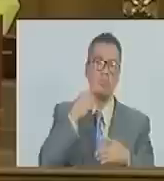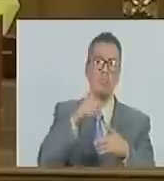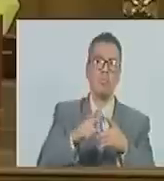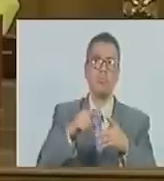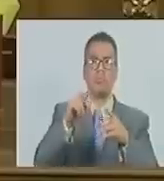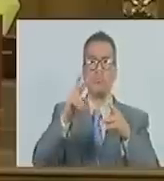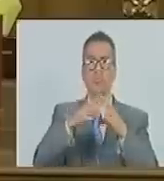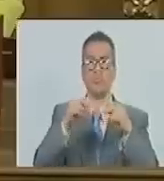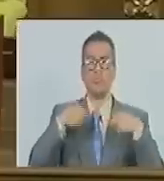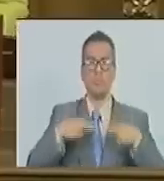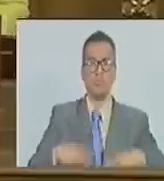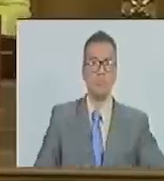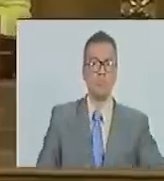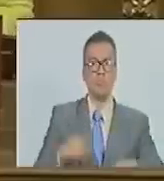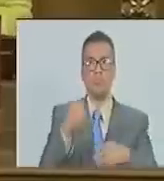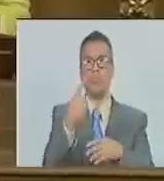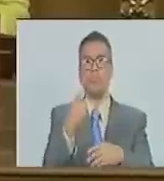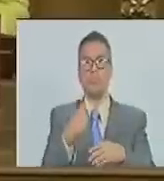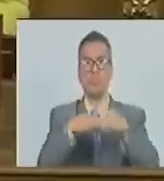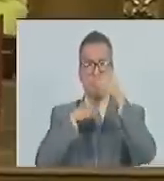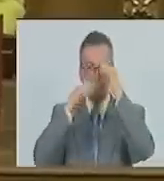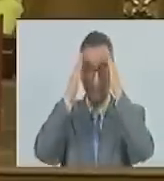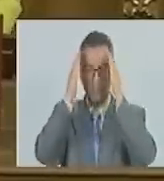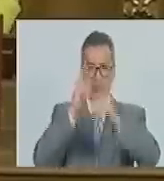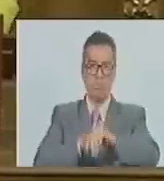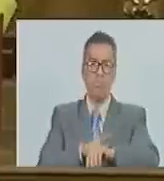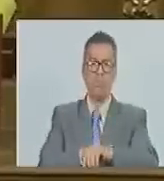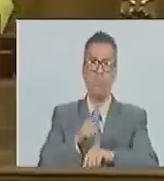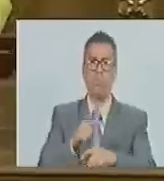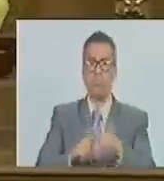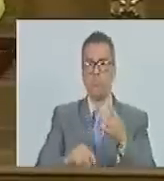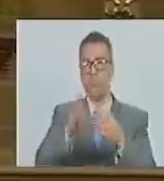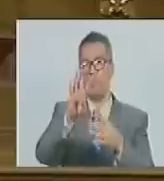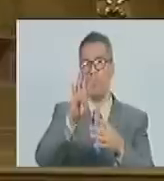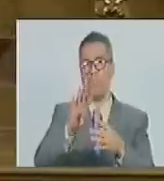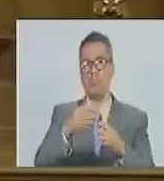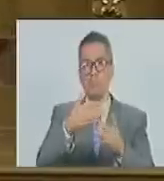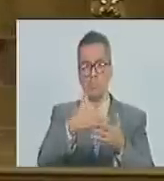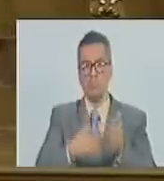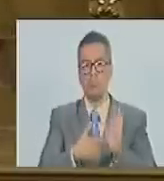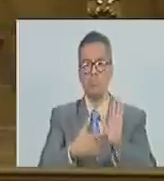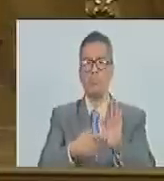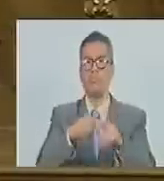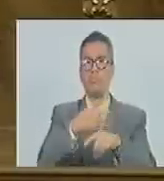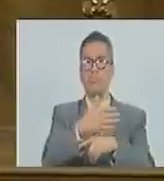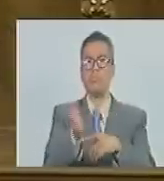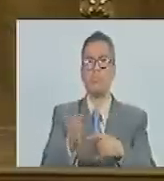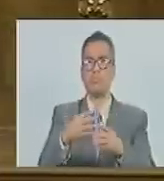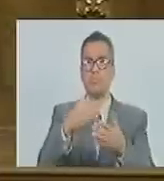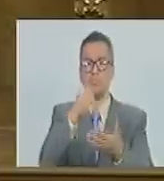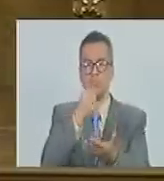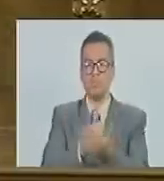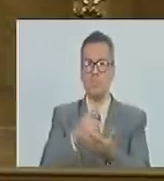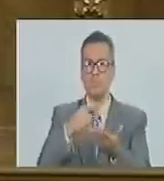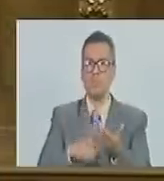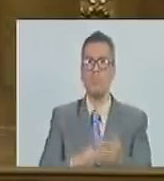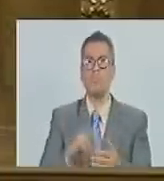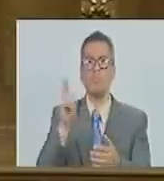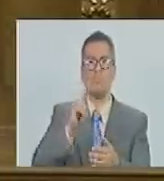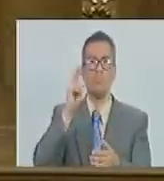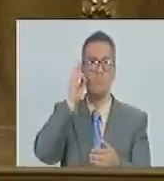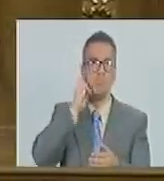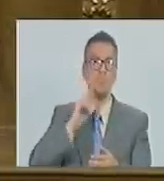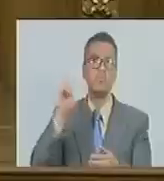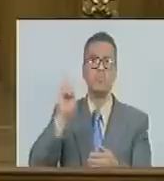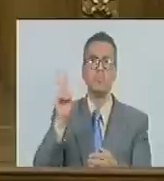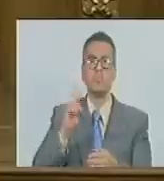su vida ante la falta de atención médica. Cuarto, publicar el presente acuerdo en la Gaceta Oficial de la